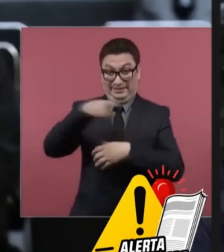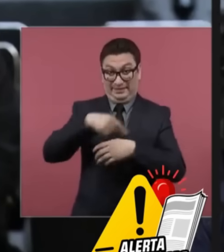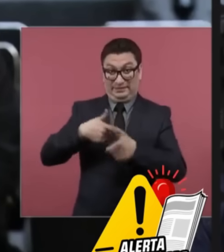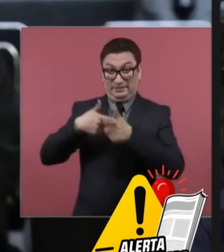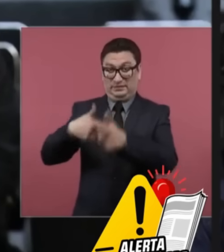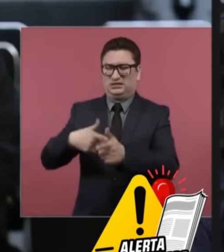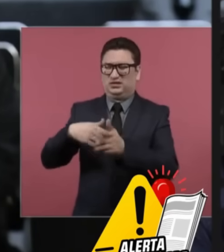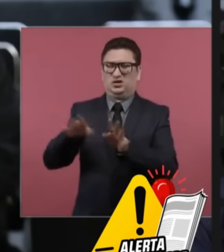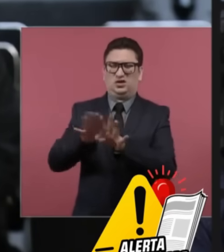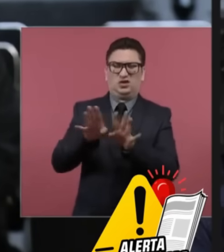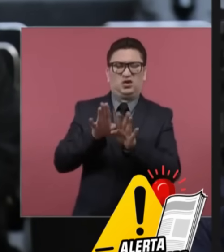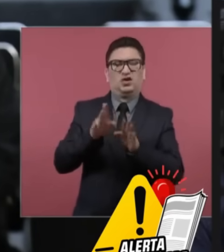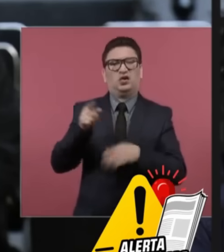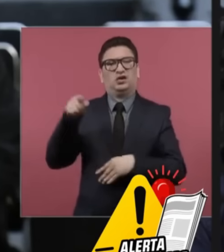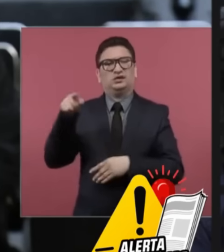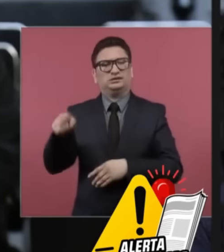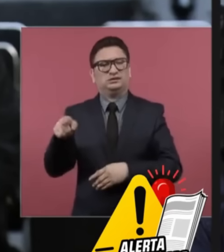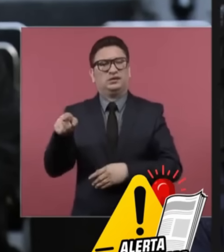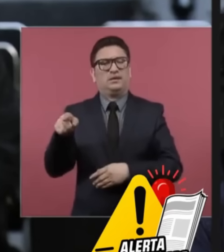un entramado de